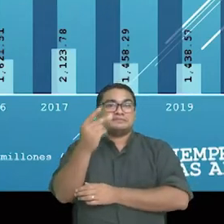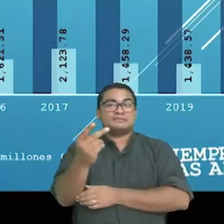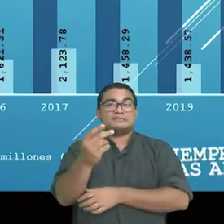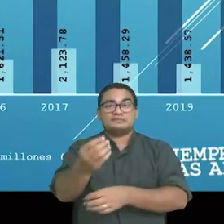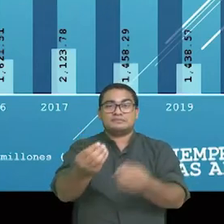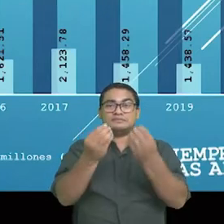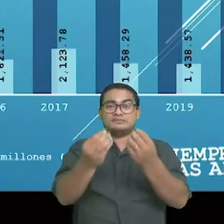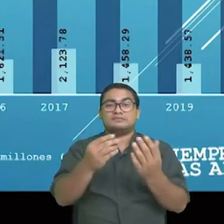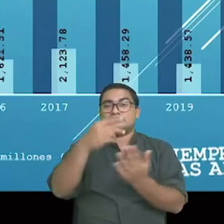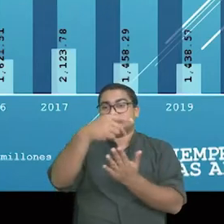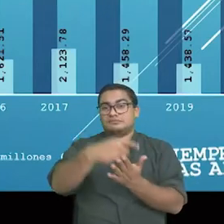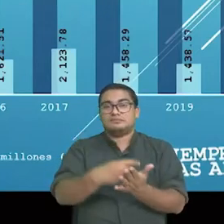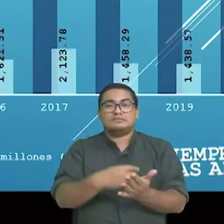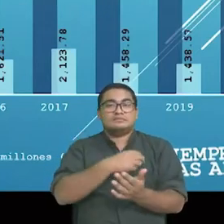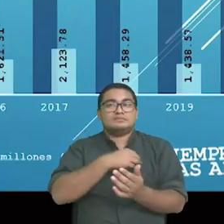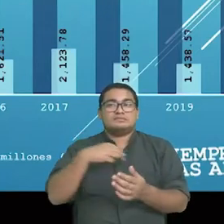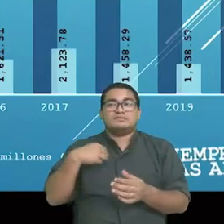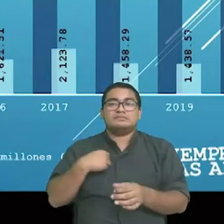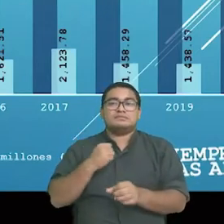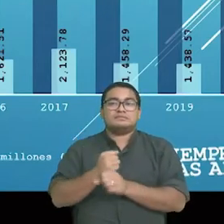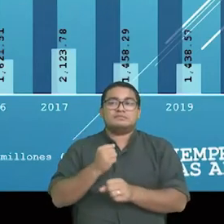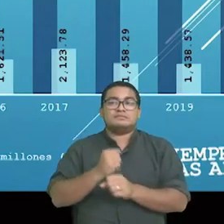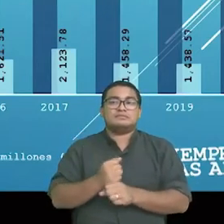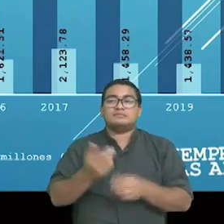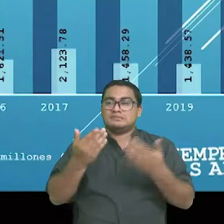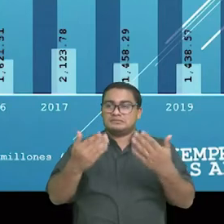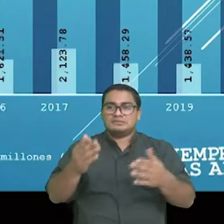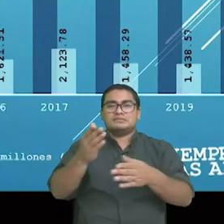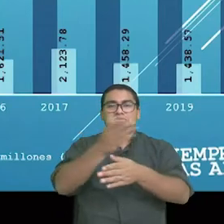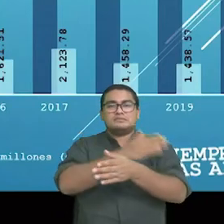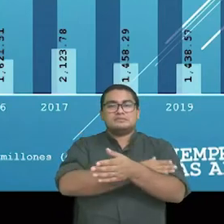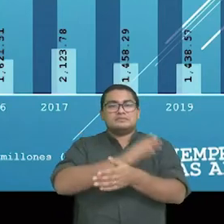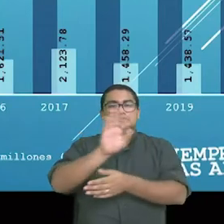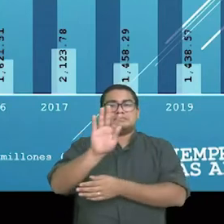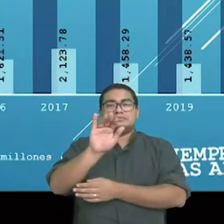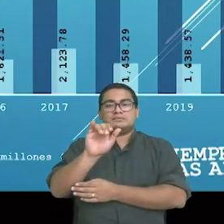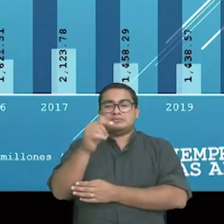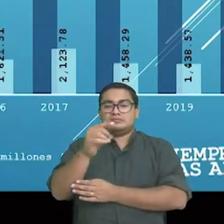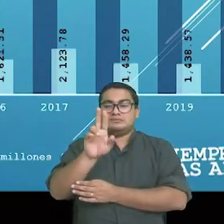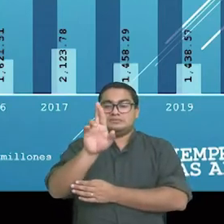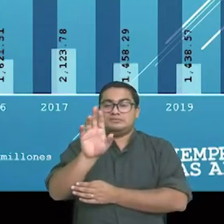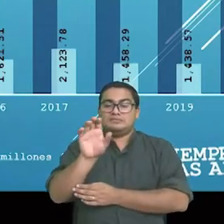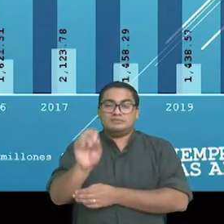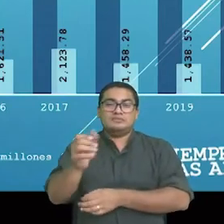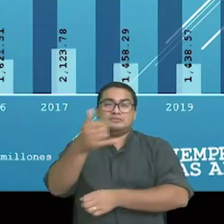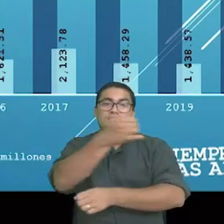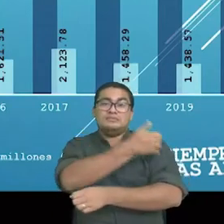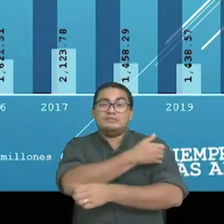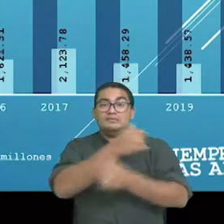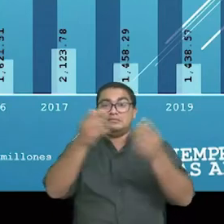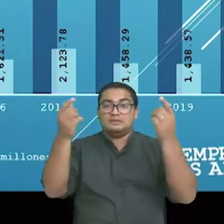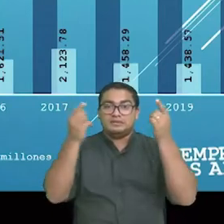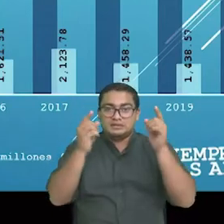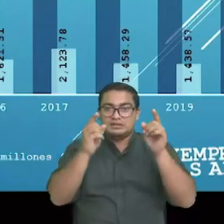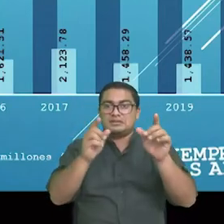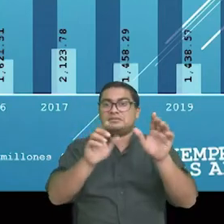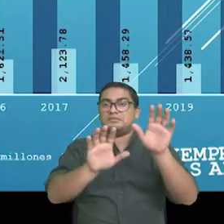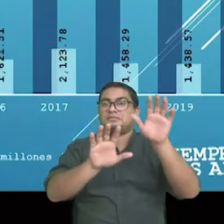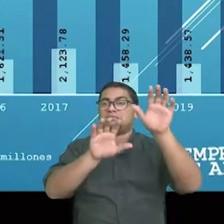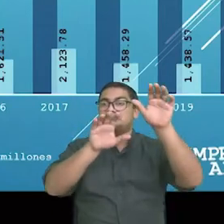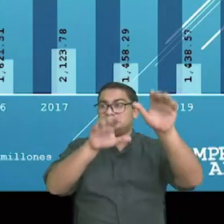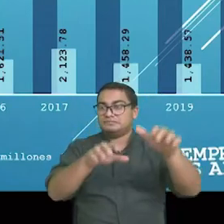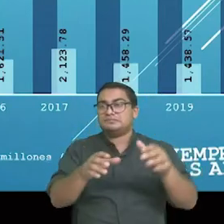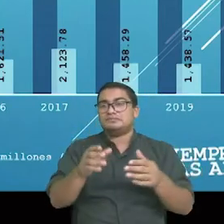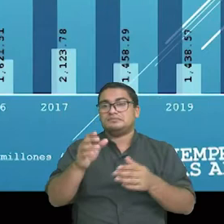muchos proyectos ejecutándose. Ya Figueroa ha hablado de los hospitales en Chinandega, en León, San José de